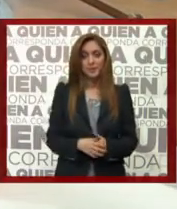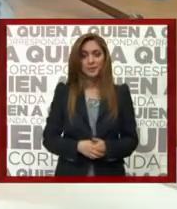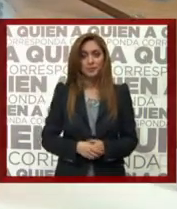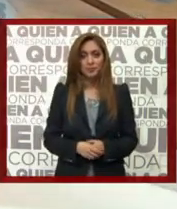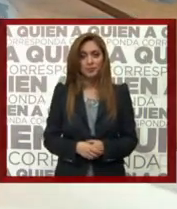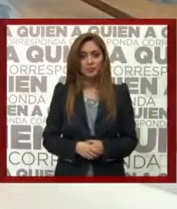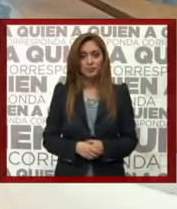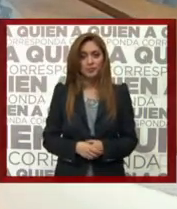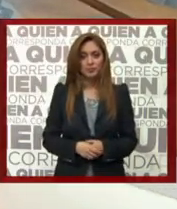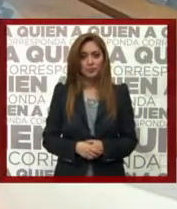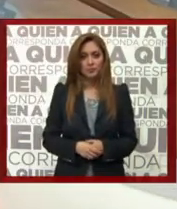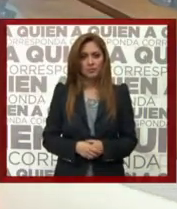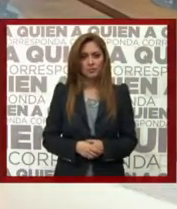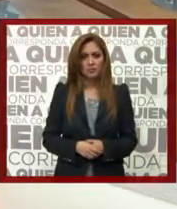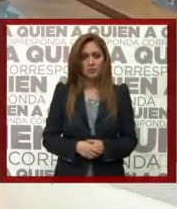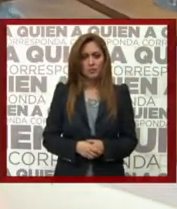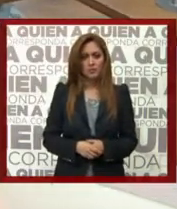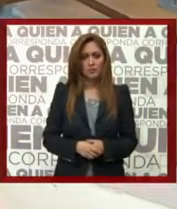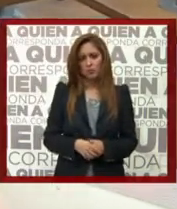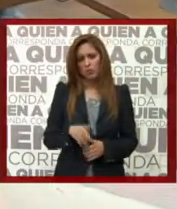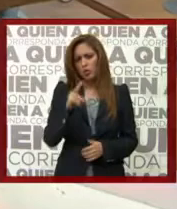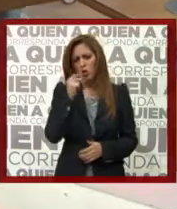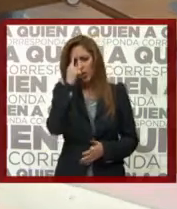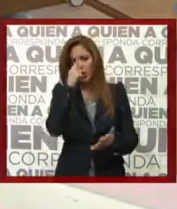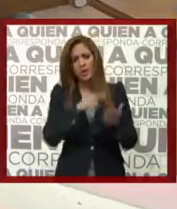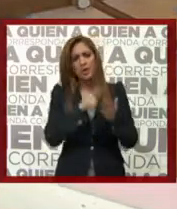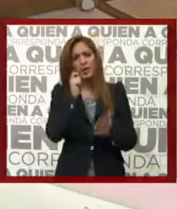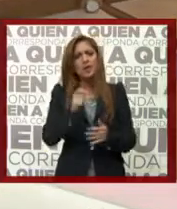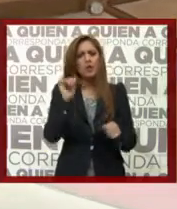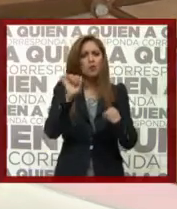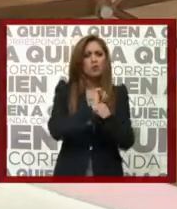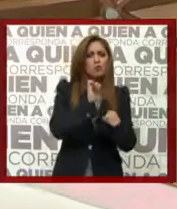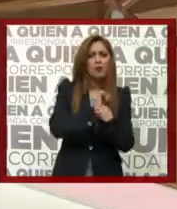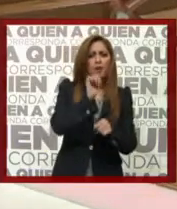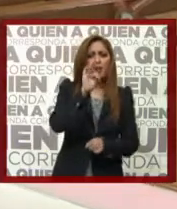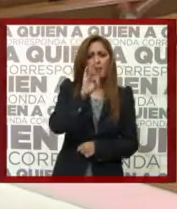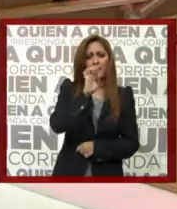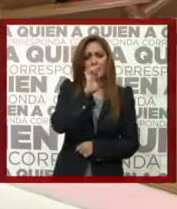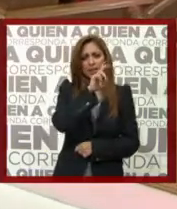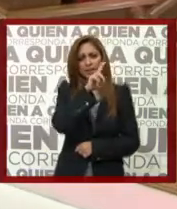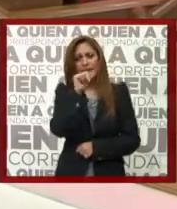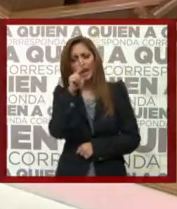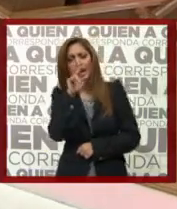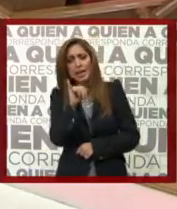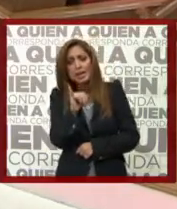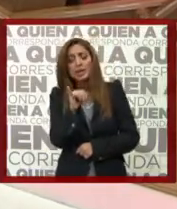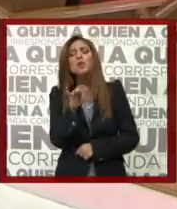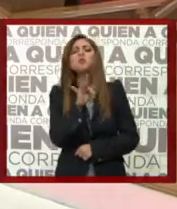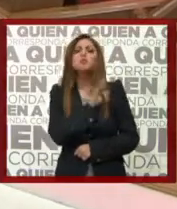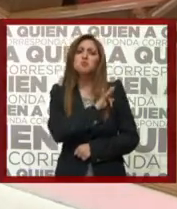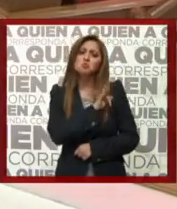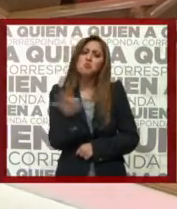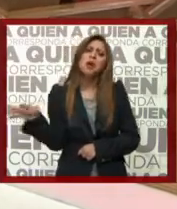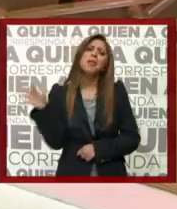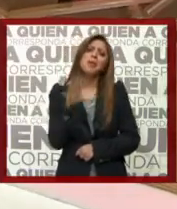No es que dude, es que alguien que trae un Ferrari pueda tener una discapacidad, no lo dudaría.